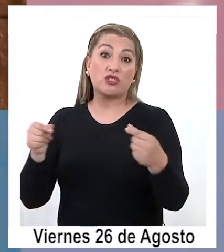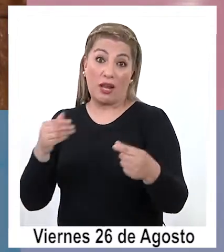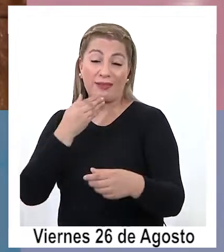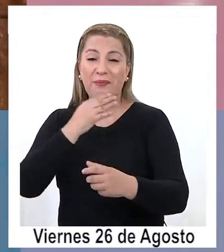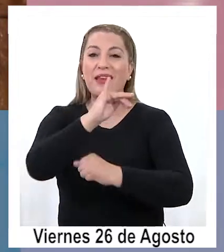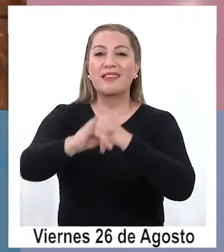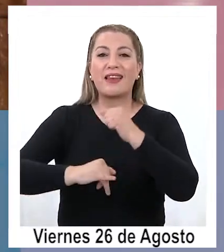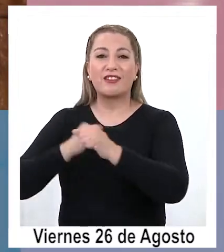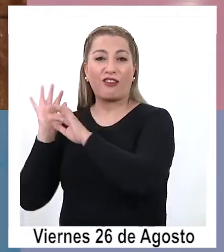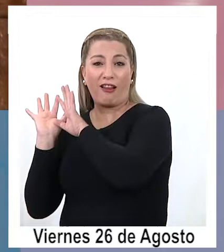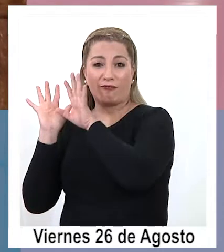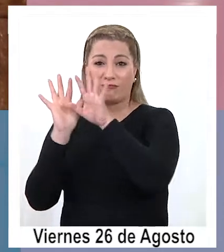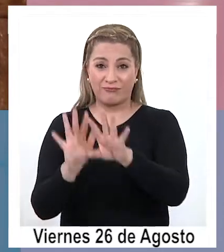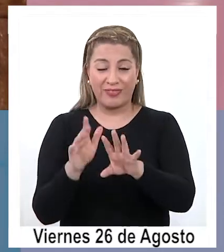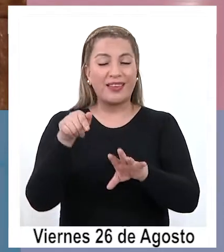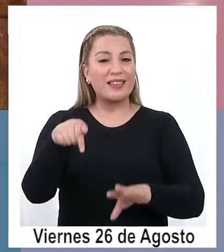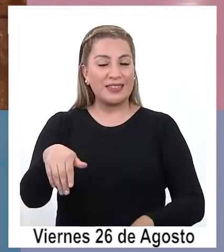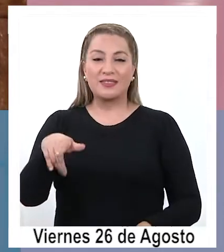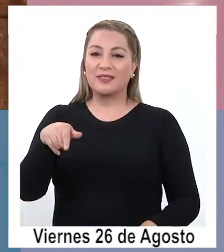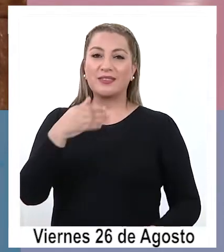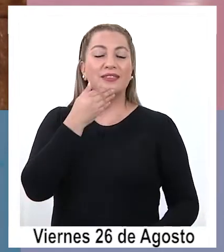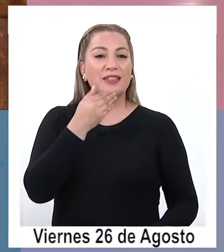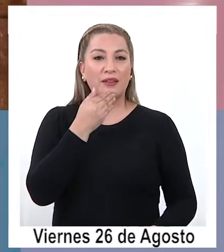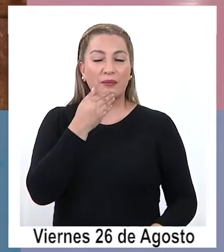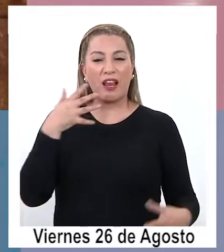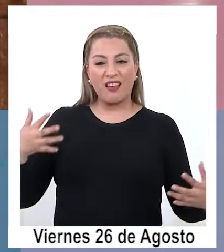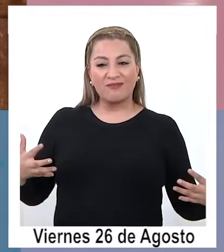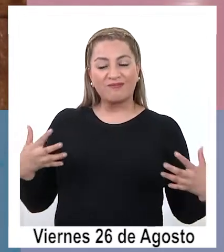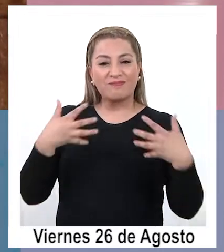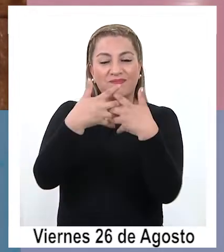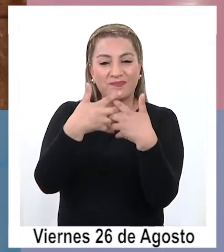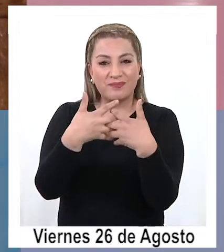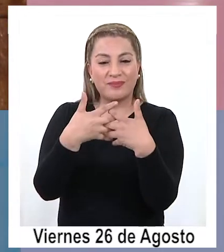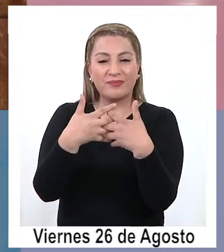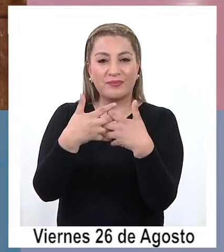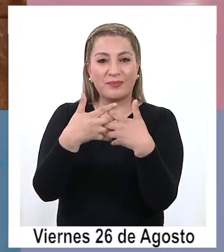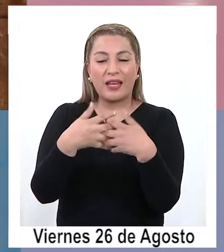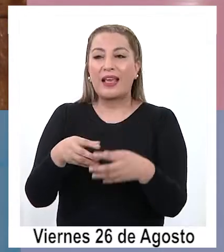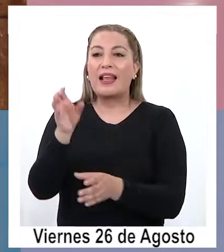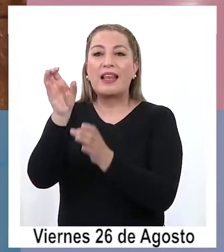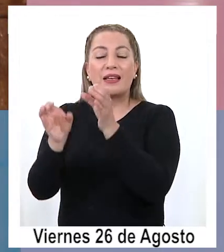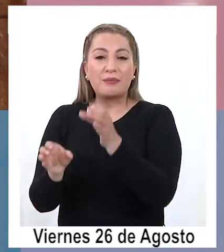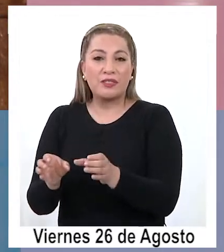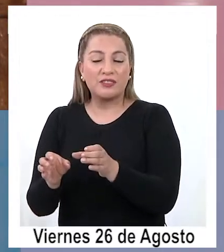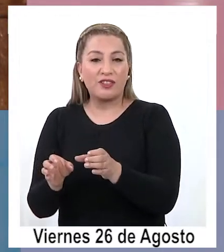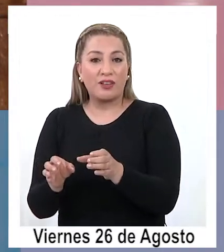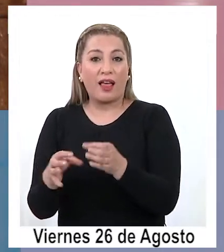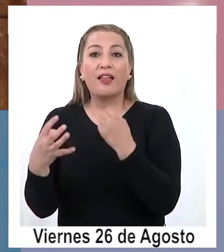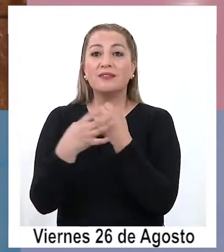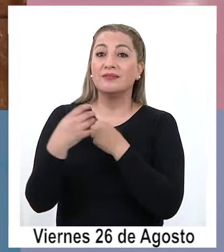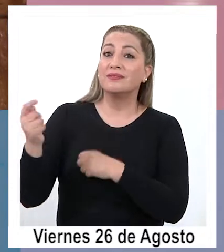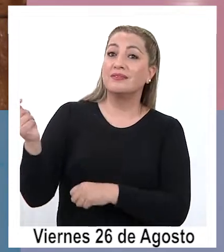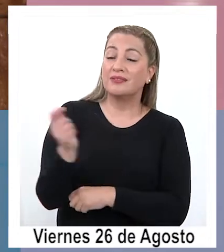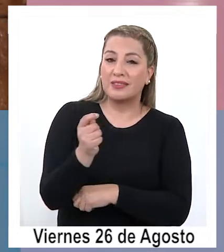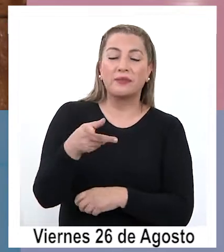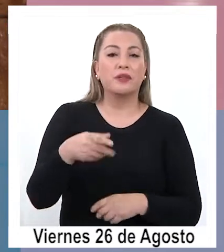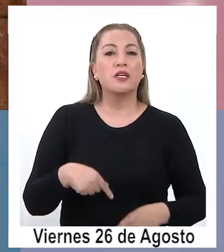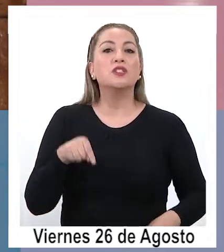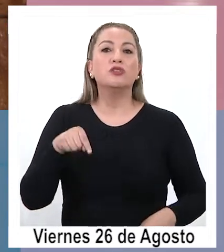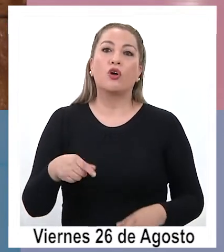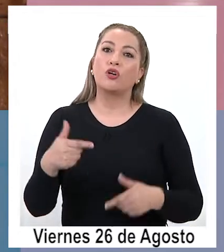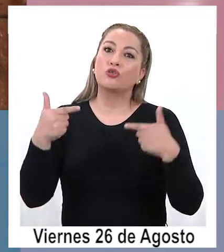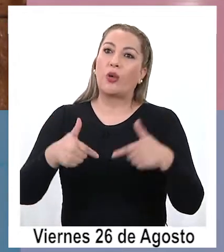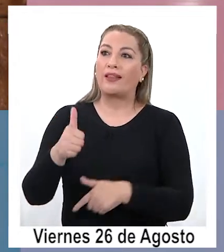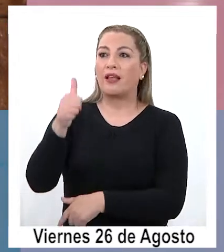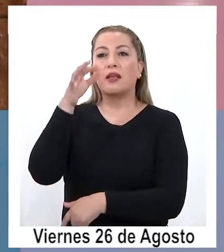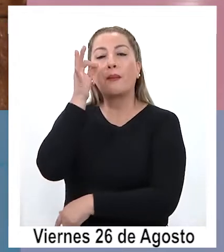internacional pero que eso también se combine con los artistas y los creadores de la región acá yo tuve la fortuna